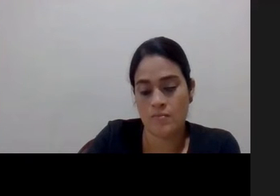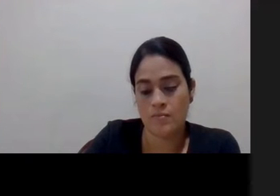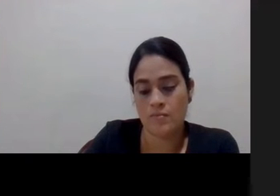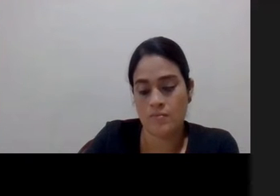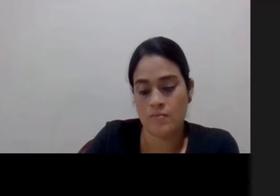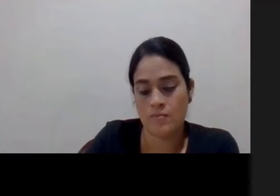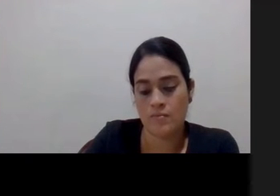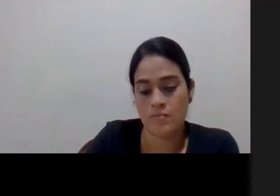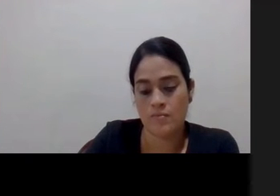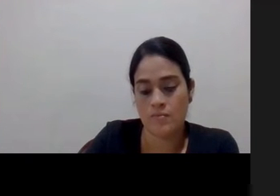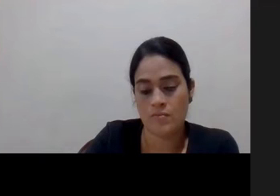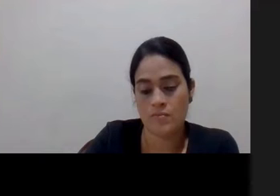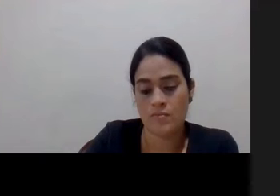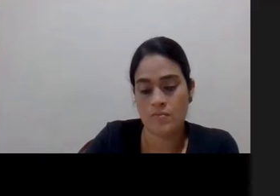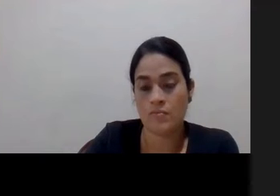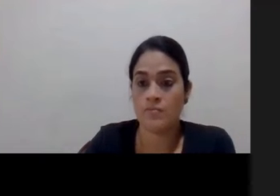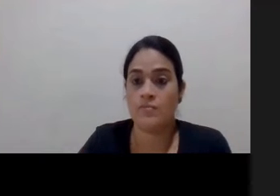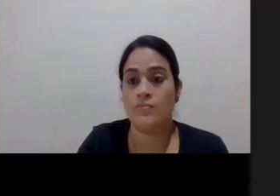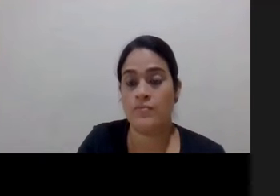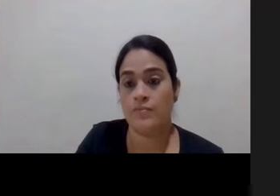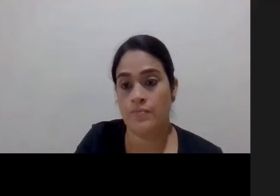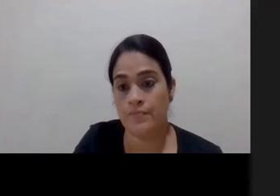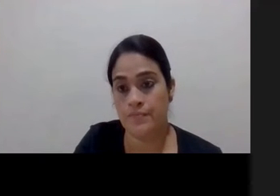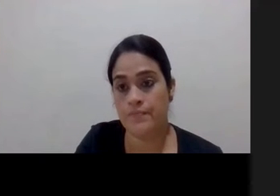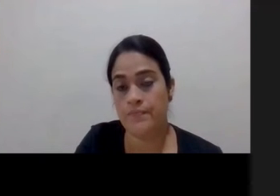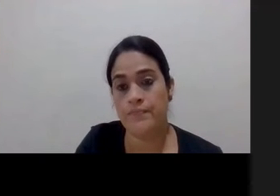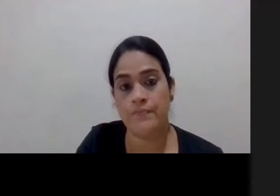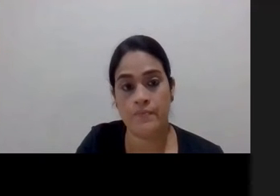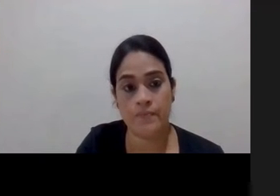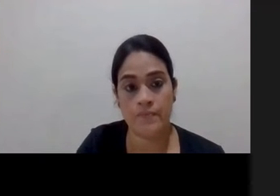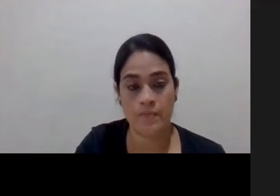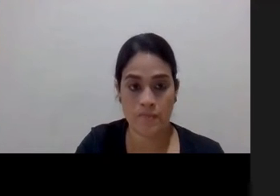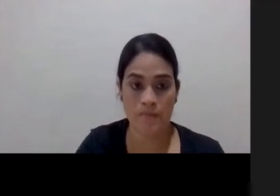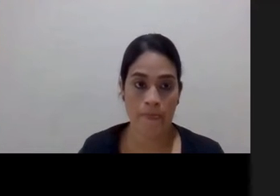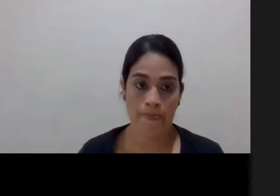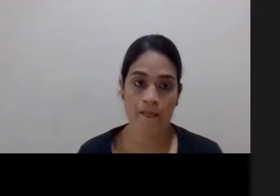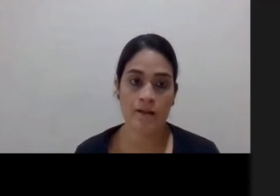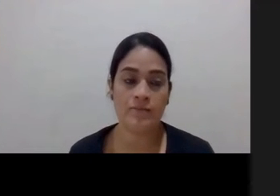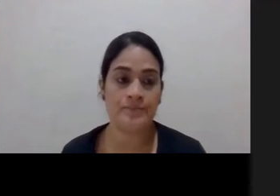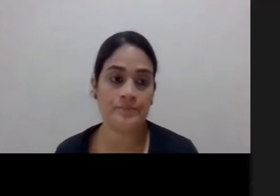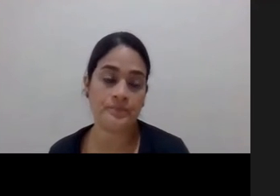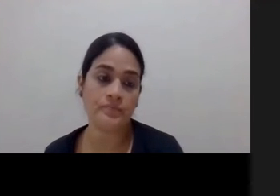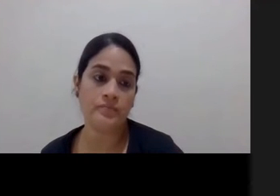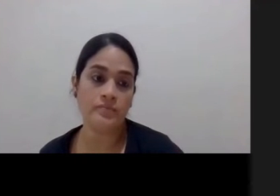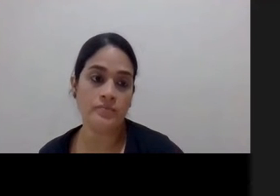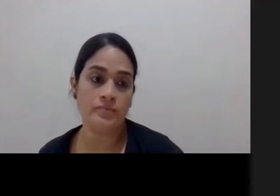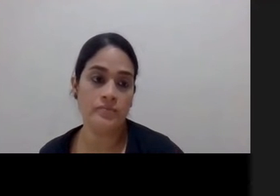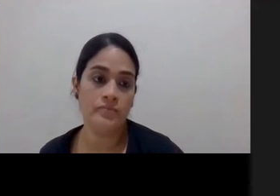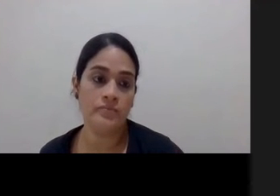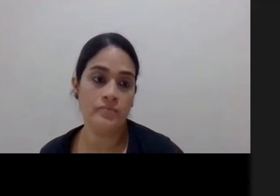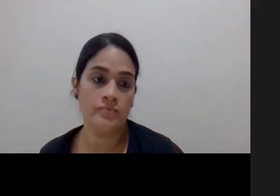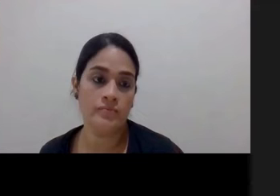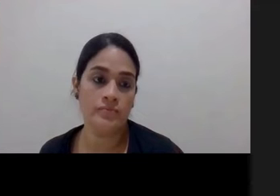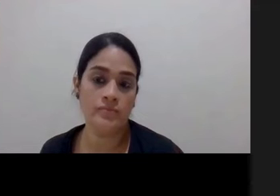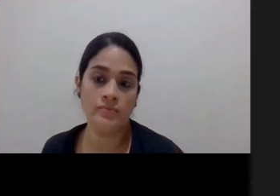formal. Sí, podemos idearnos que vamos a dar un taller. Para esto solamente se requiere un documento que diga el nombre